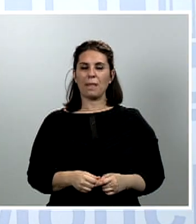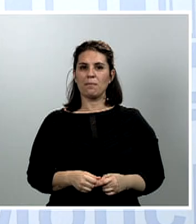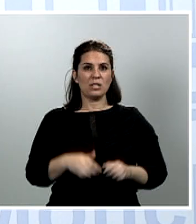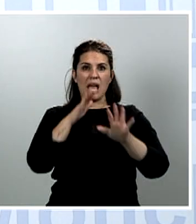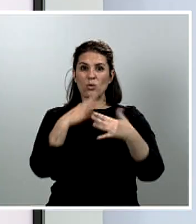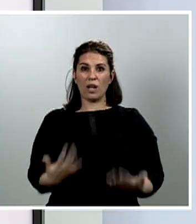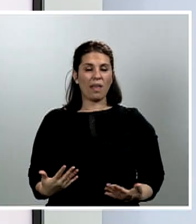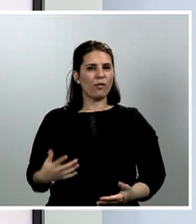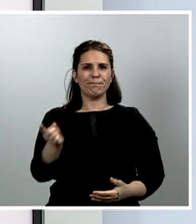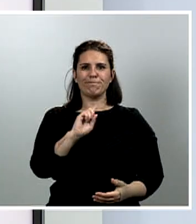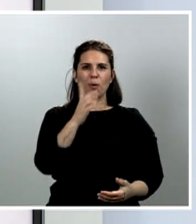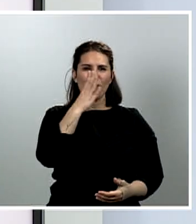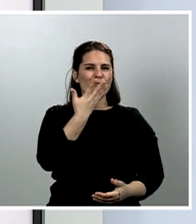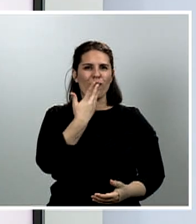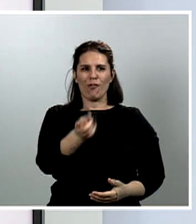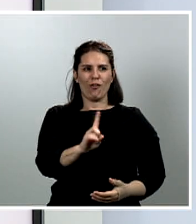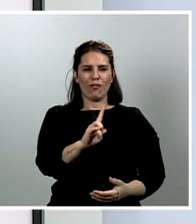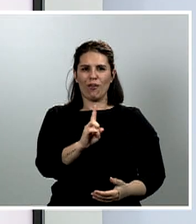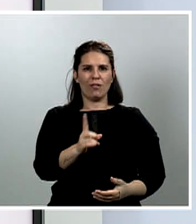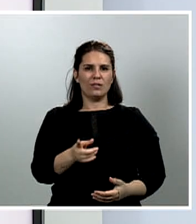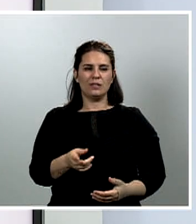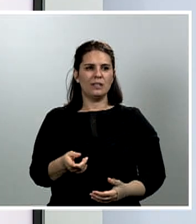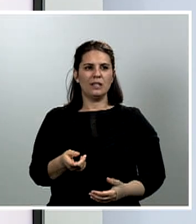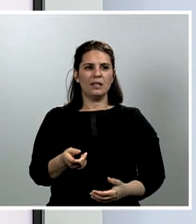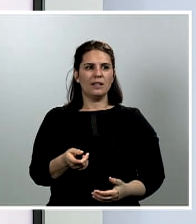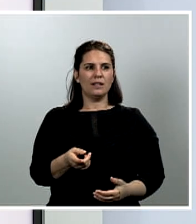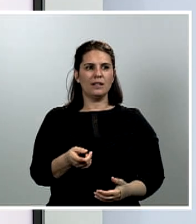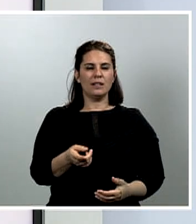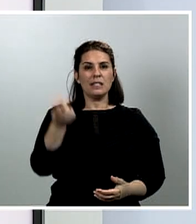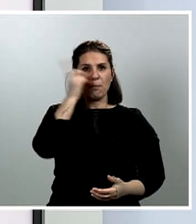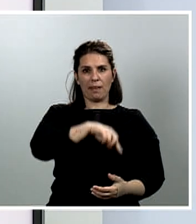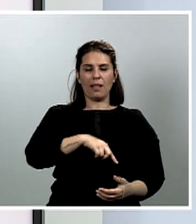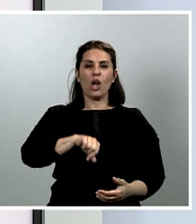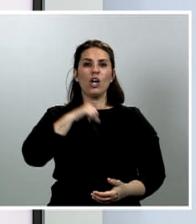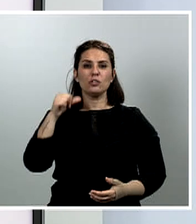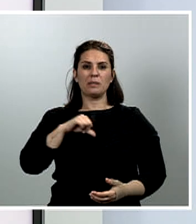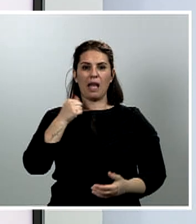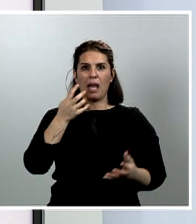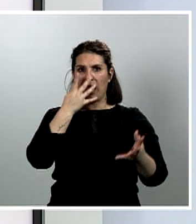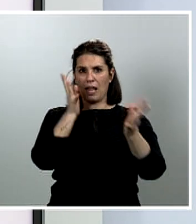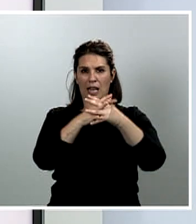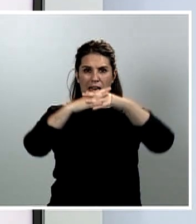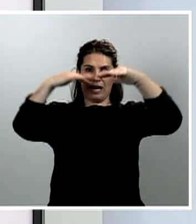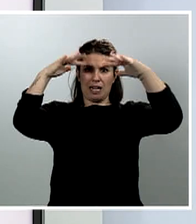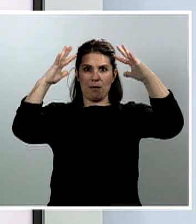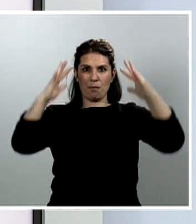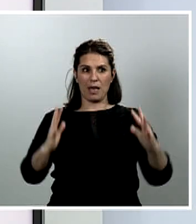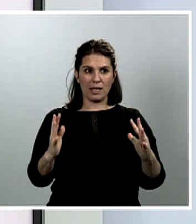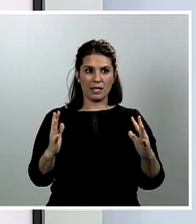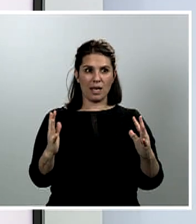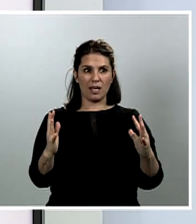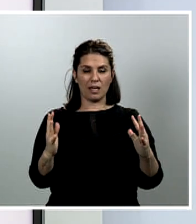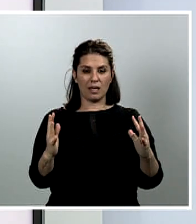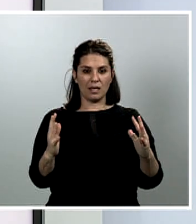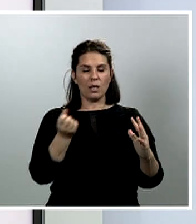los datos. Sabemos que los hospitales de campaña, como he comentado antes, en varios hospitales de campaña de Madrid y